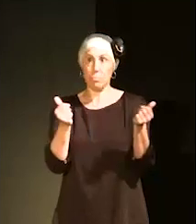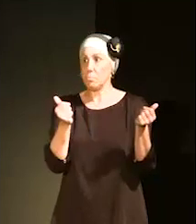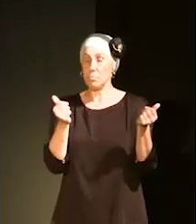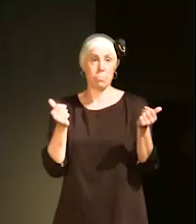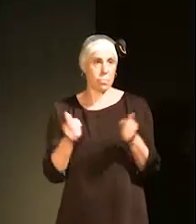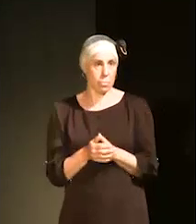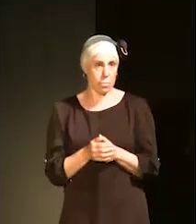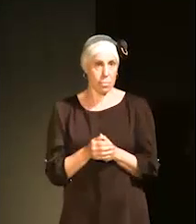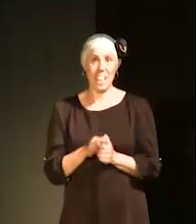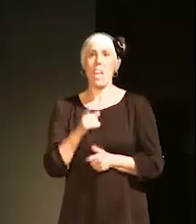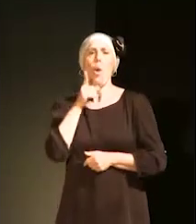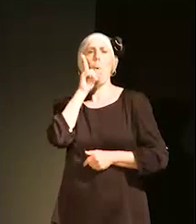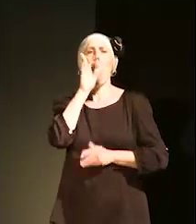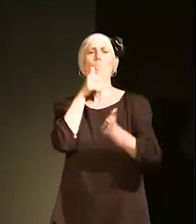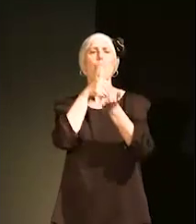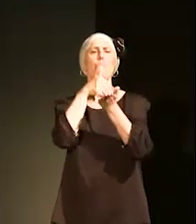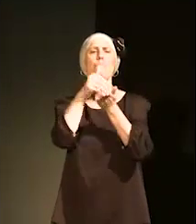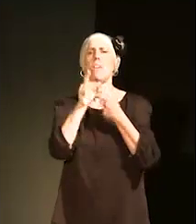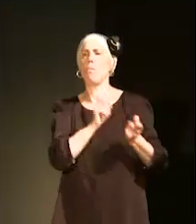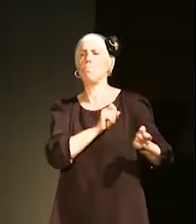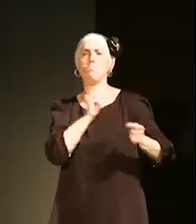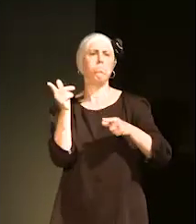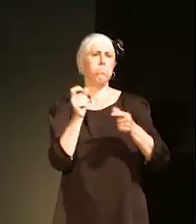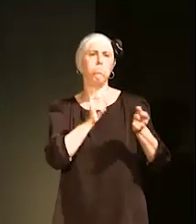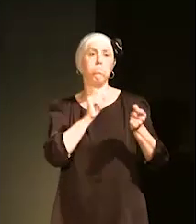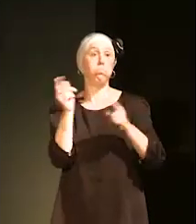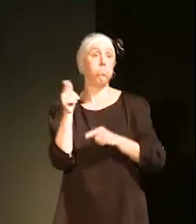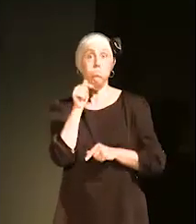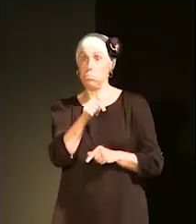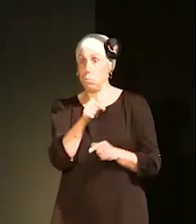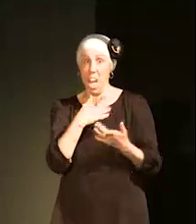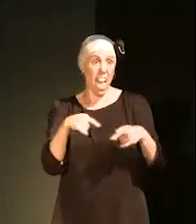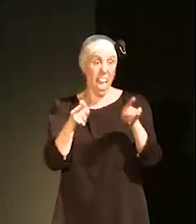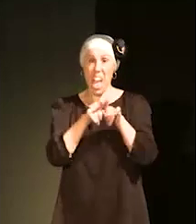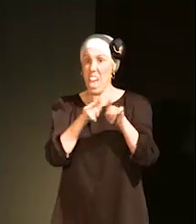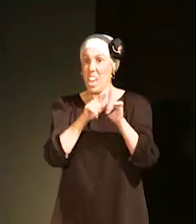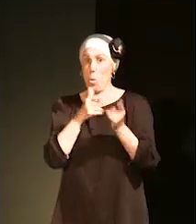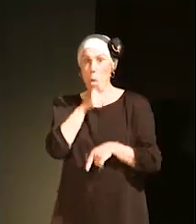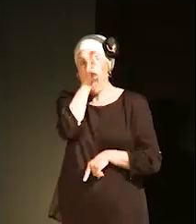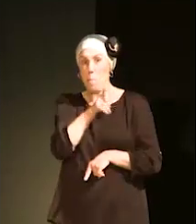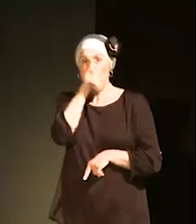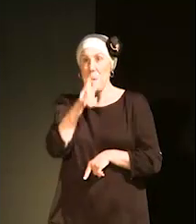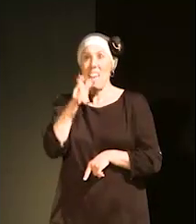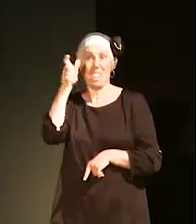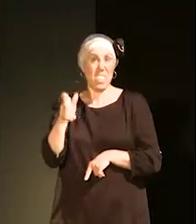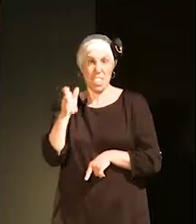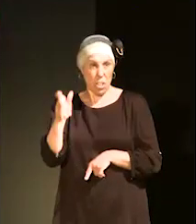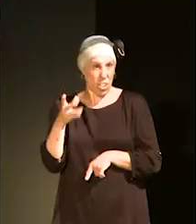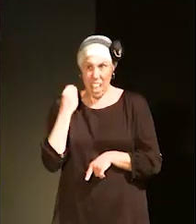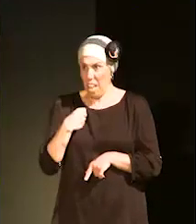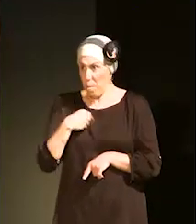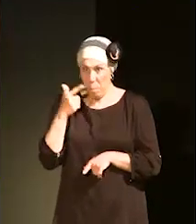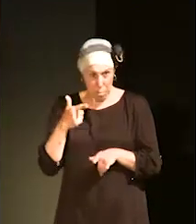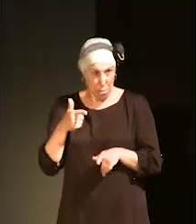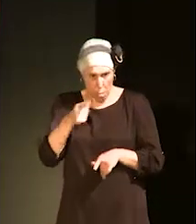y un millón de desplazados corresponden al mismo número de personas que somos nosotros que hemos